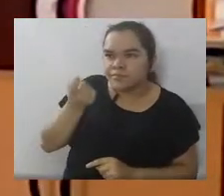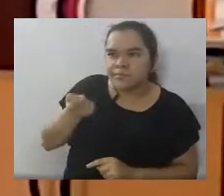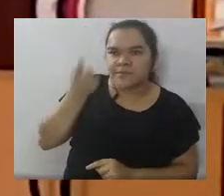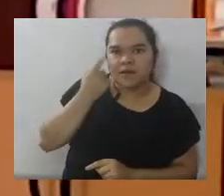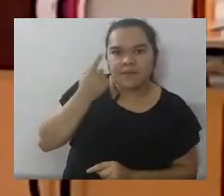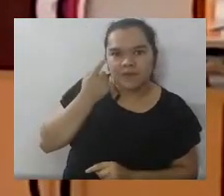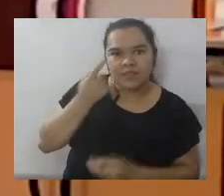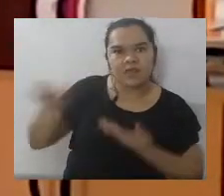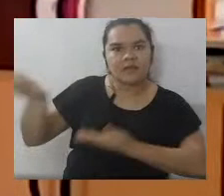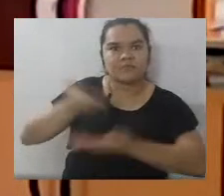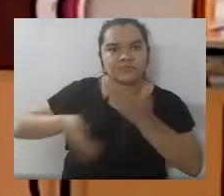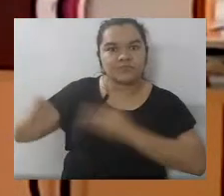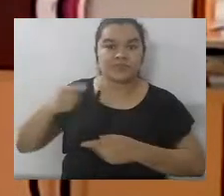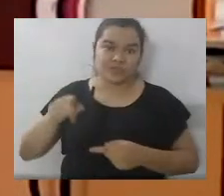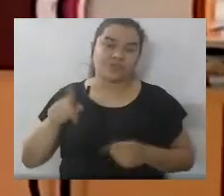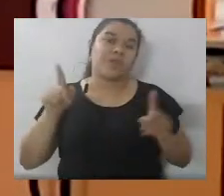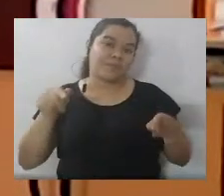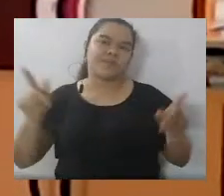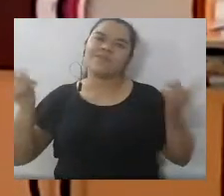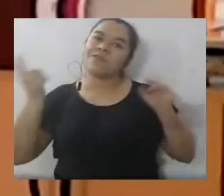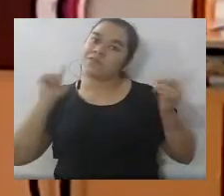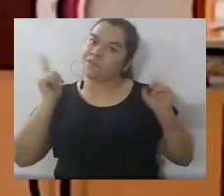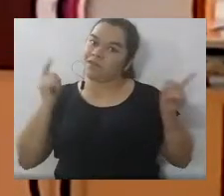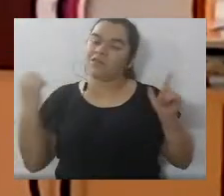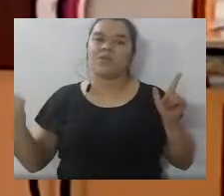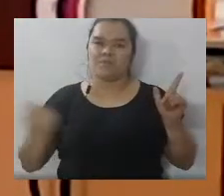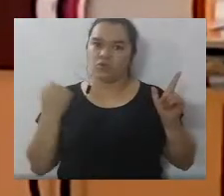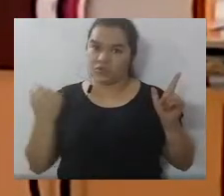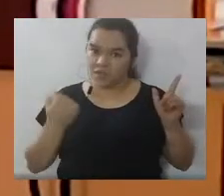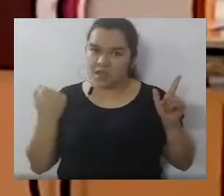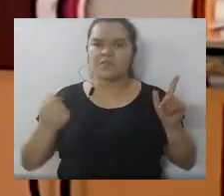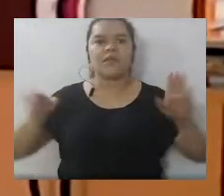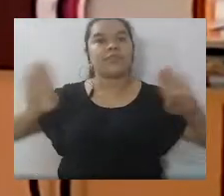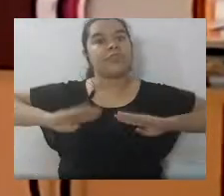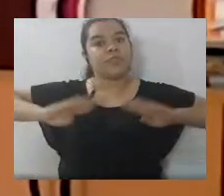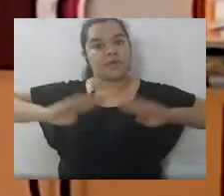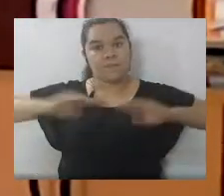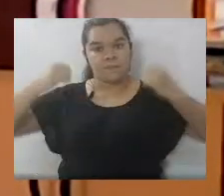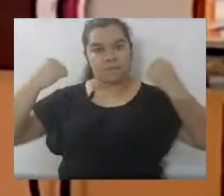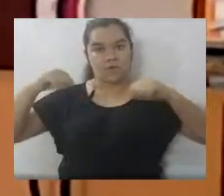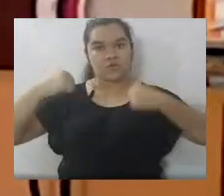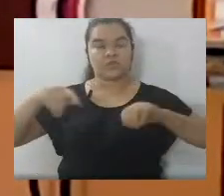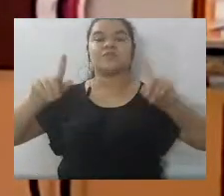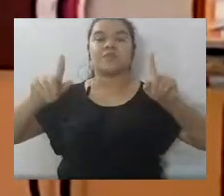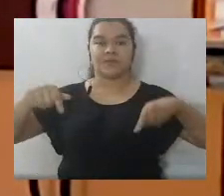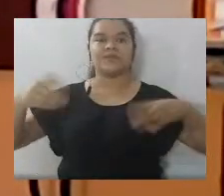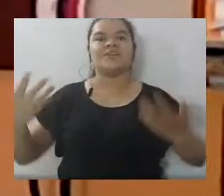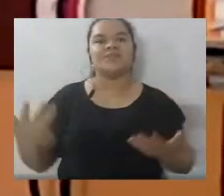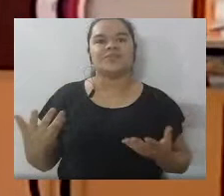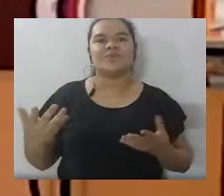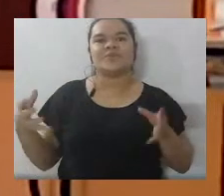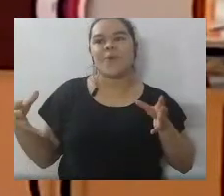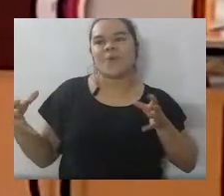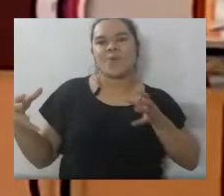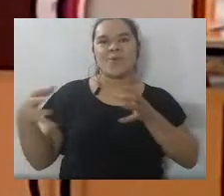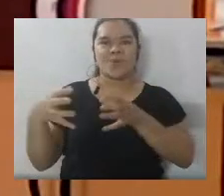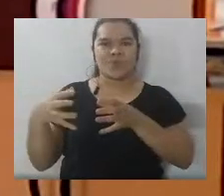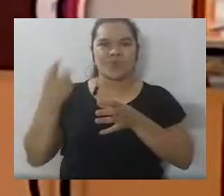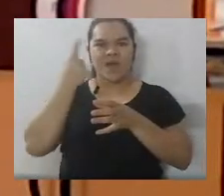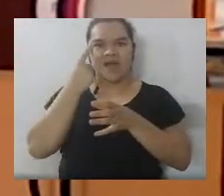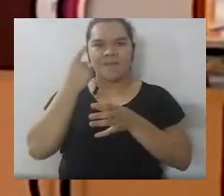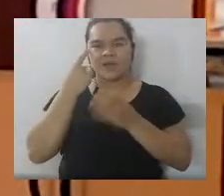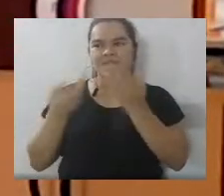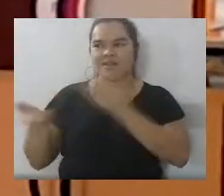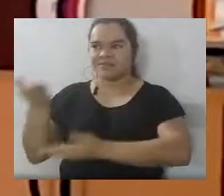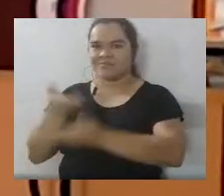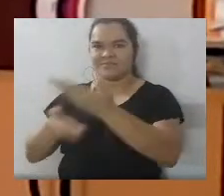la mejor respuesta posible. Así que diviértanse, hagan actividad deportiva y entonces van a aprender a trabajar en equipo y van a aprender